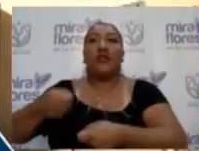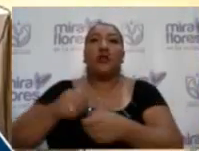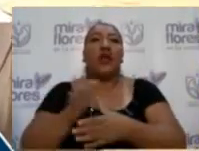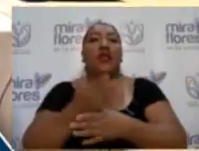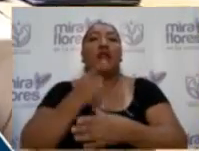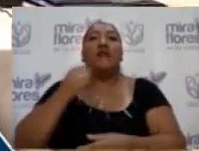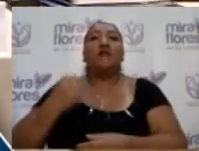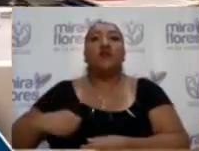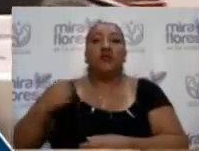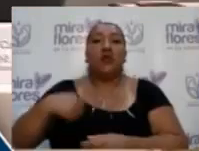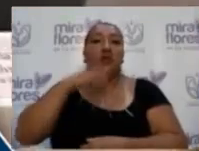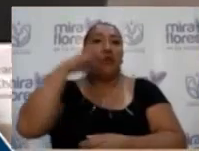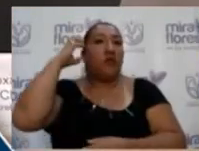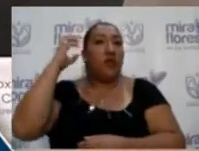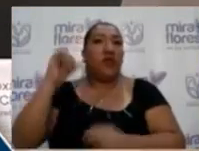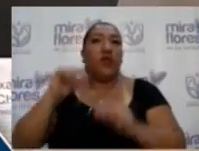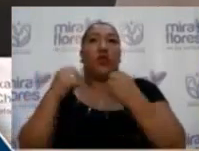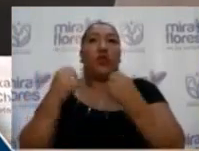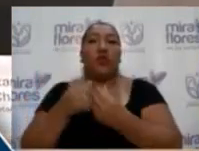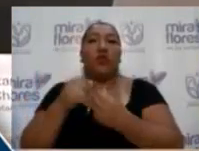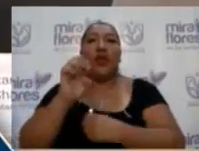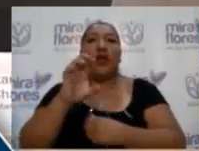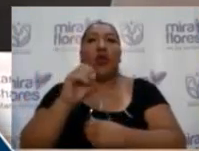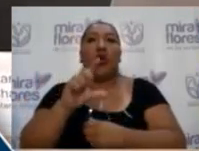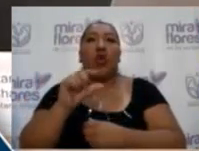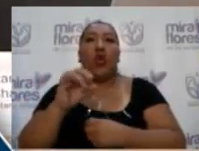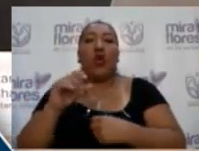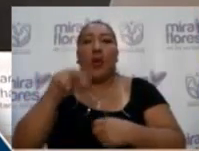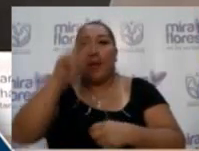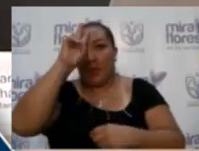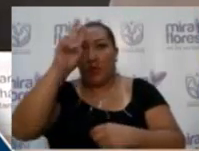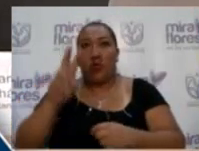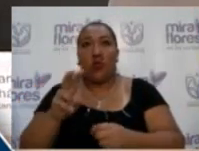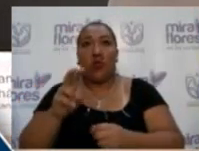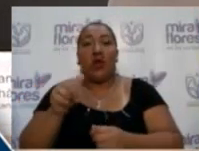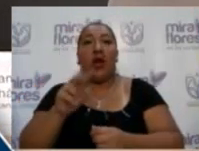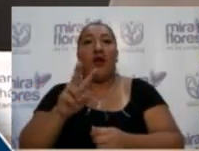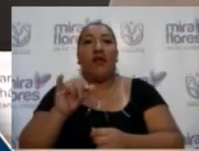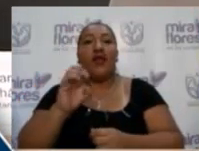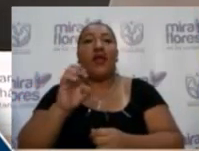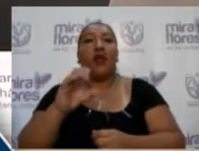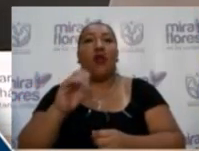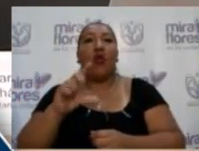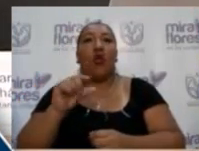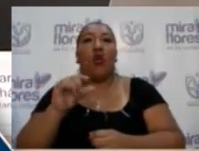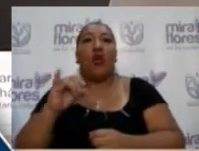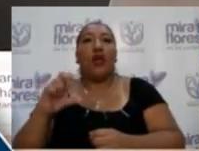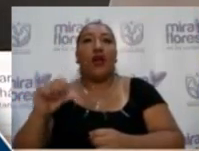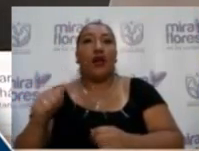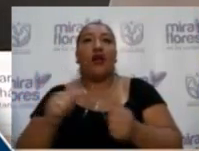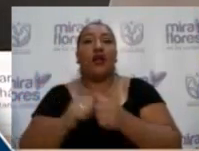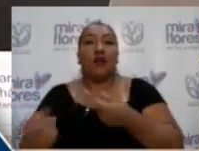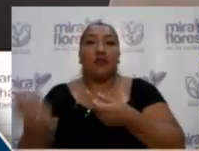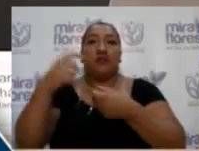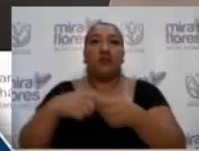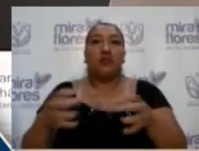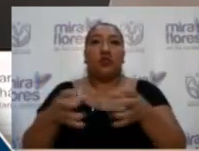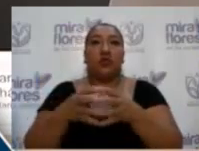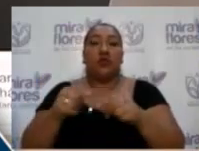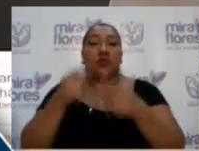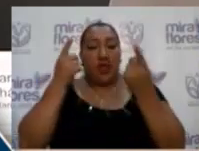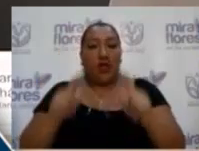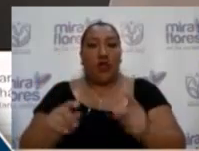la Municipalidad de Miraflores y el Grupo Ecológica Perú Promotora Agroecológica, el mismo que forma parte integrante del